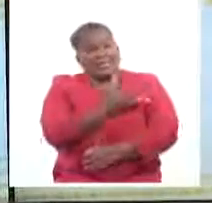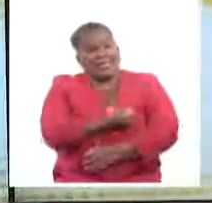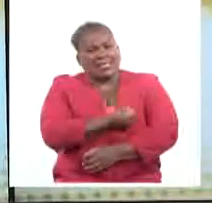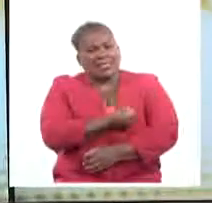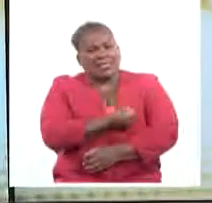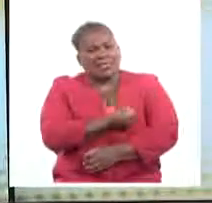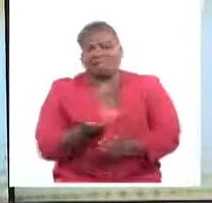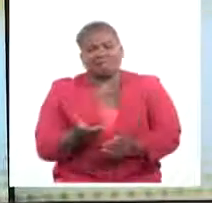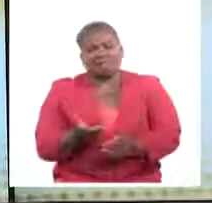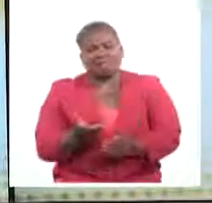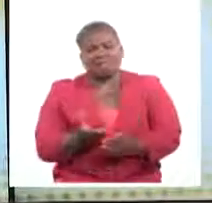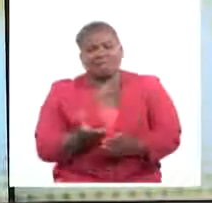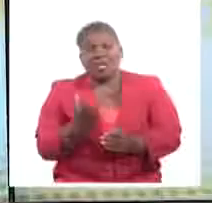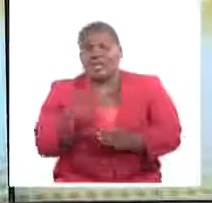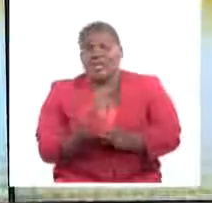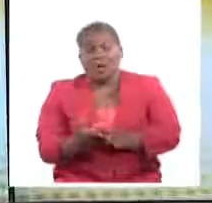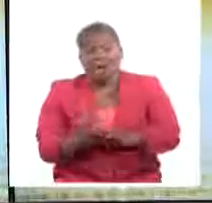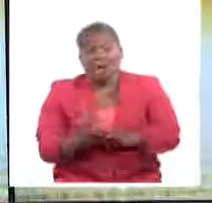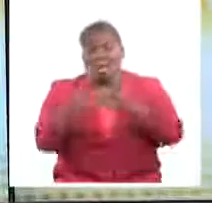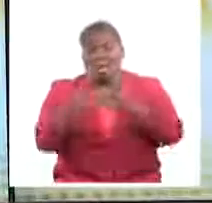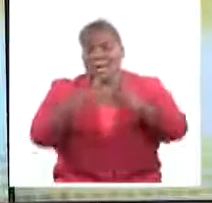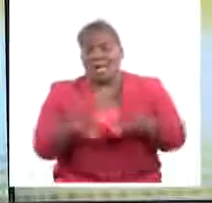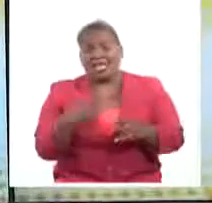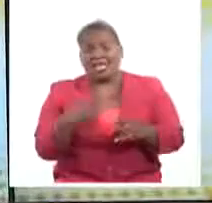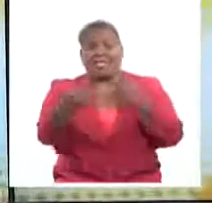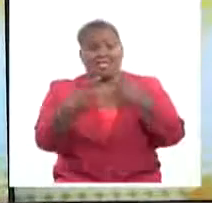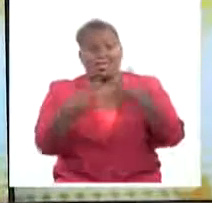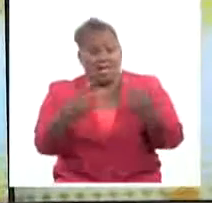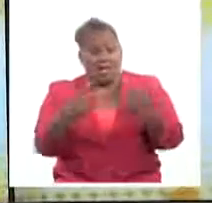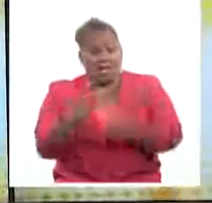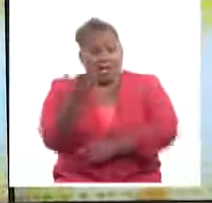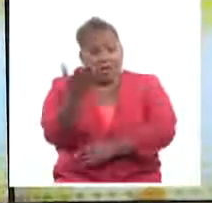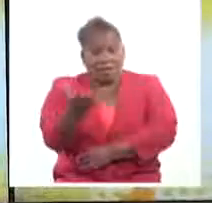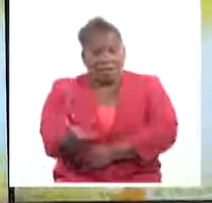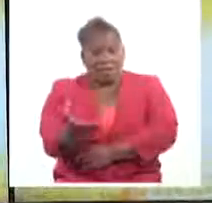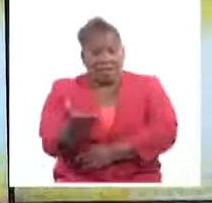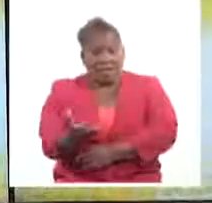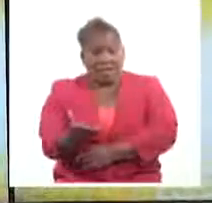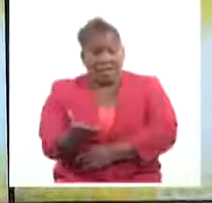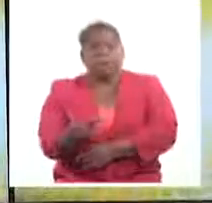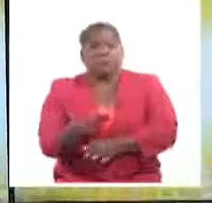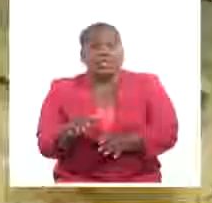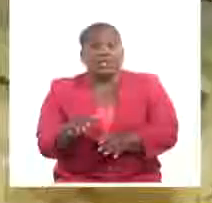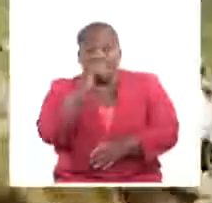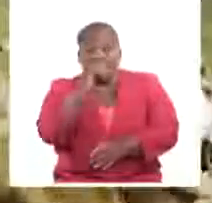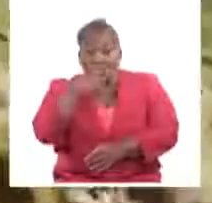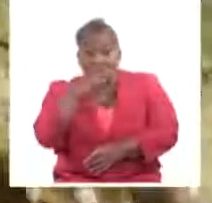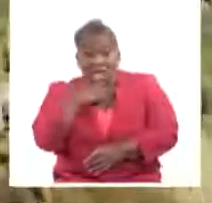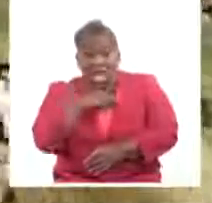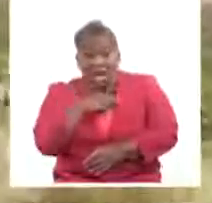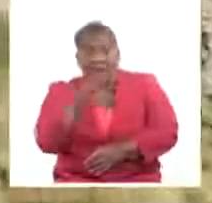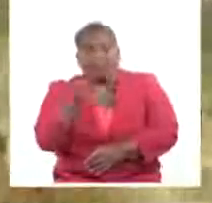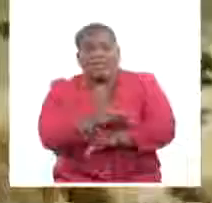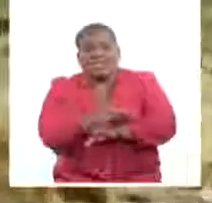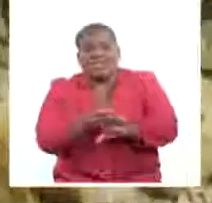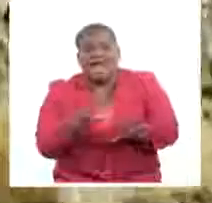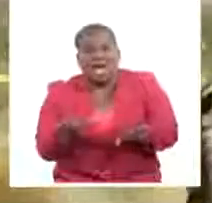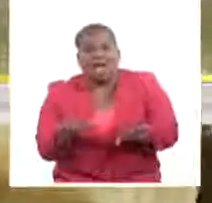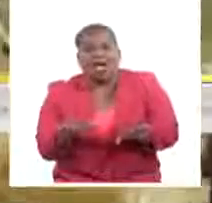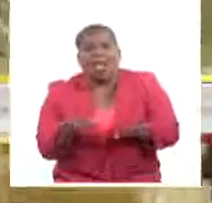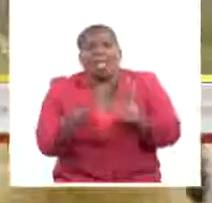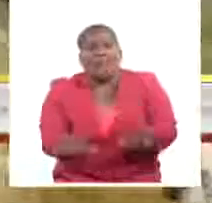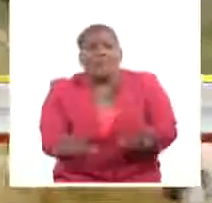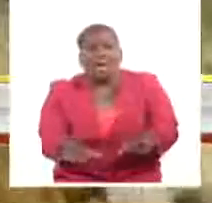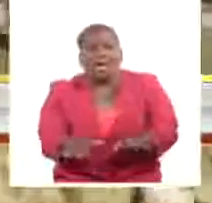ninguna parecida a paz o diálogo, a pesar de la reciente petición de tregua de la presidenta Dina Boluarte. La mandataria pide tregua ante